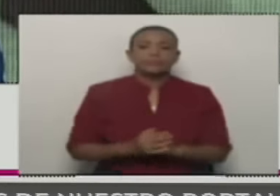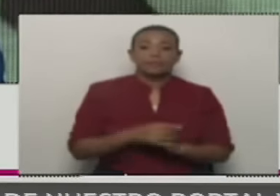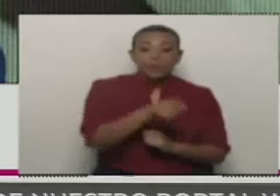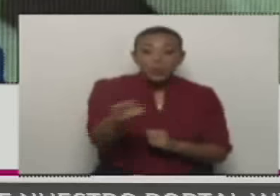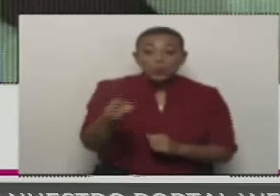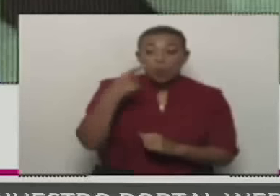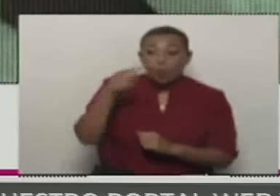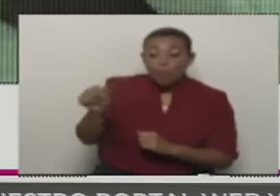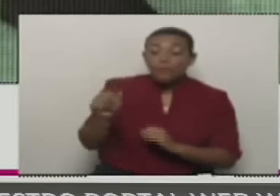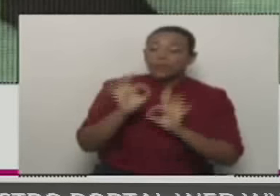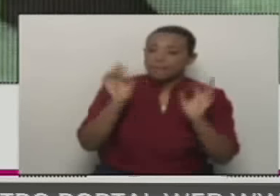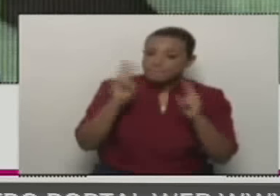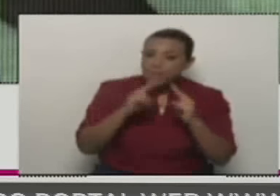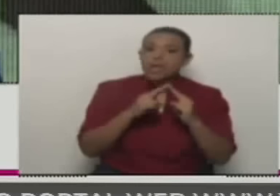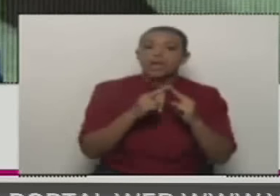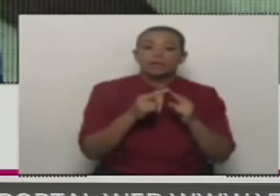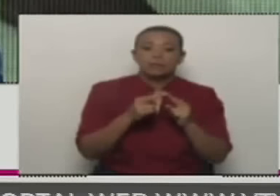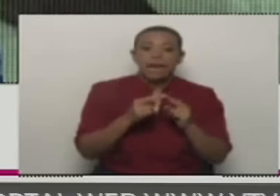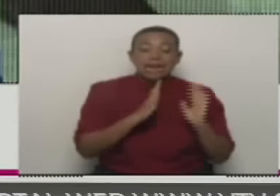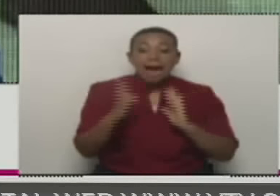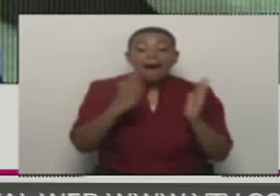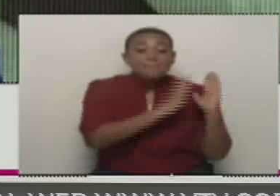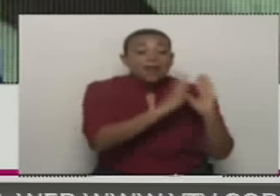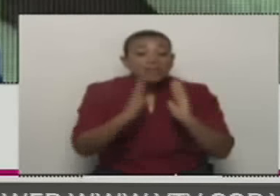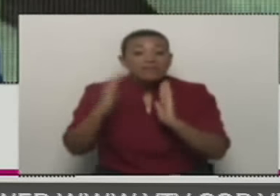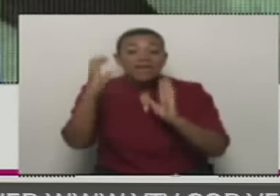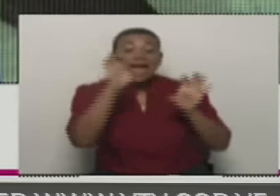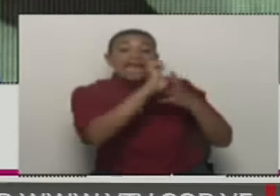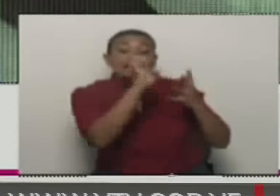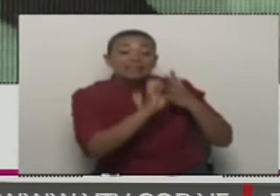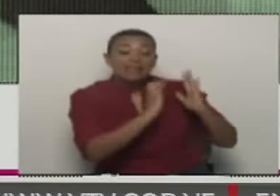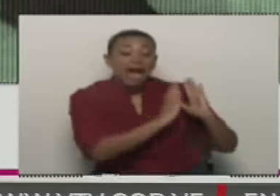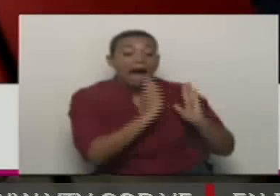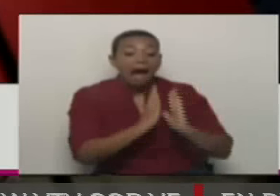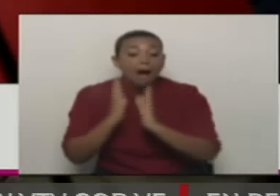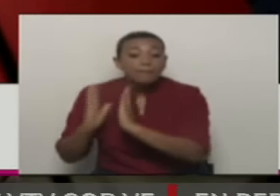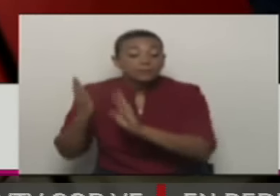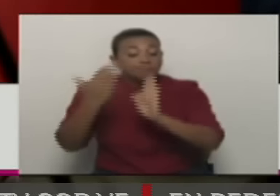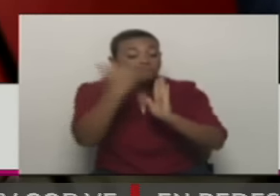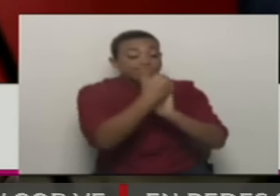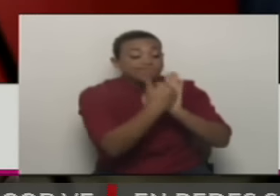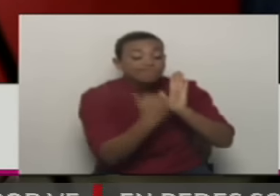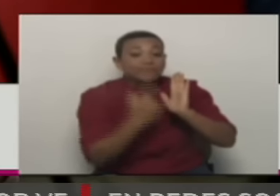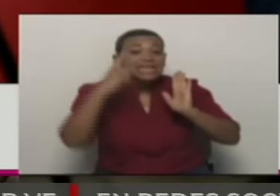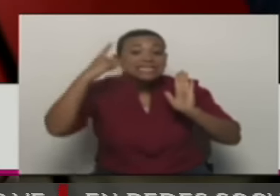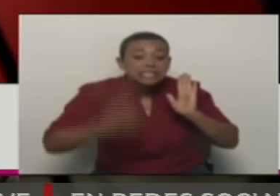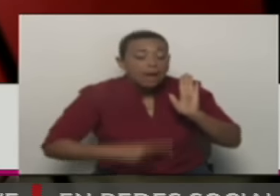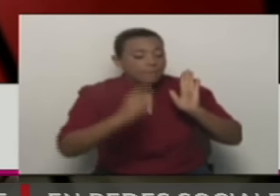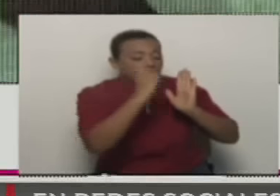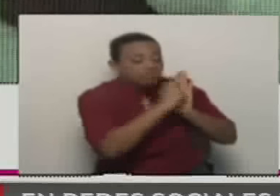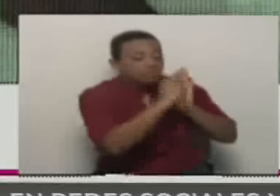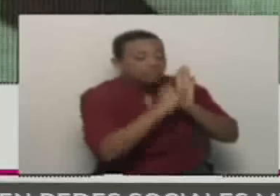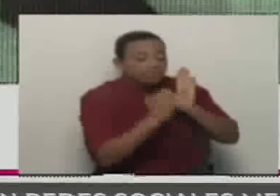Menéndez. Amelias, la planificación estratégica. Y él siempre nos decía,